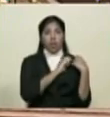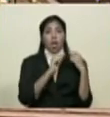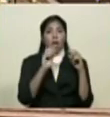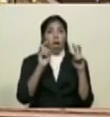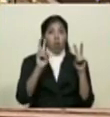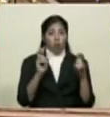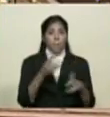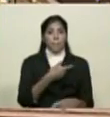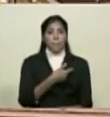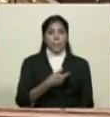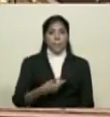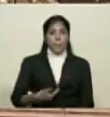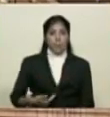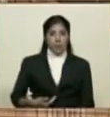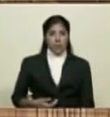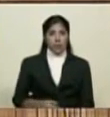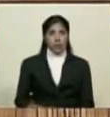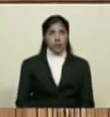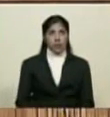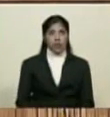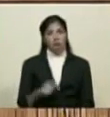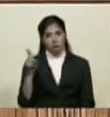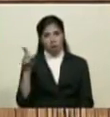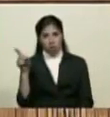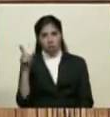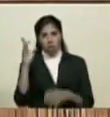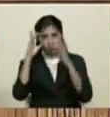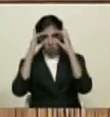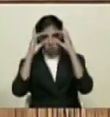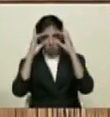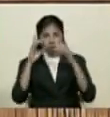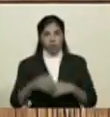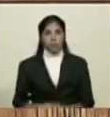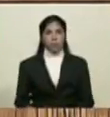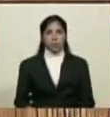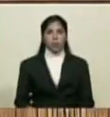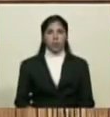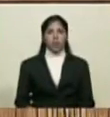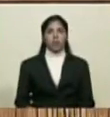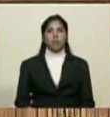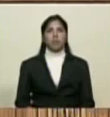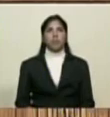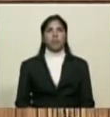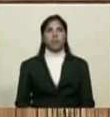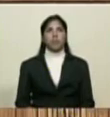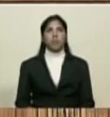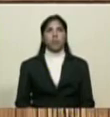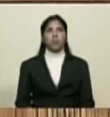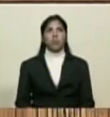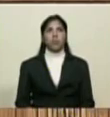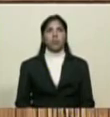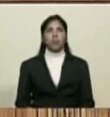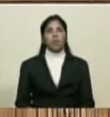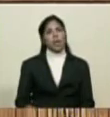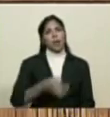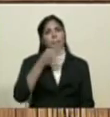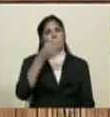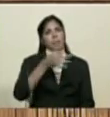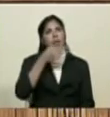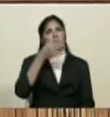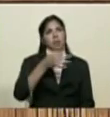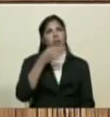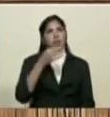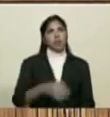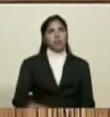presidente, ella como presidente de la Asamblea Constituyente, explicaba que el